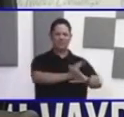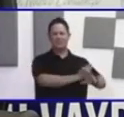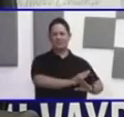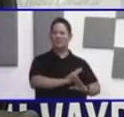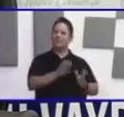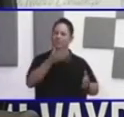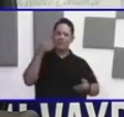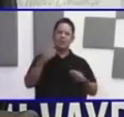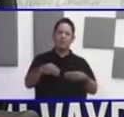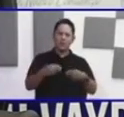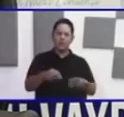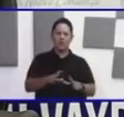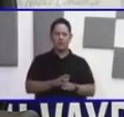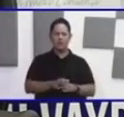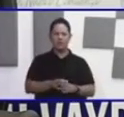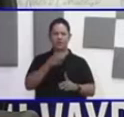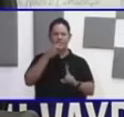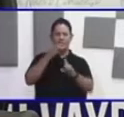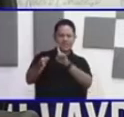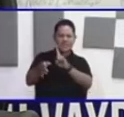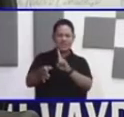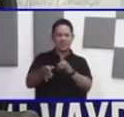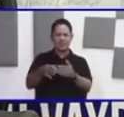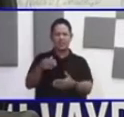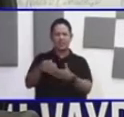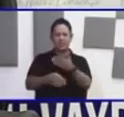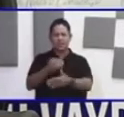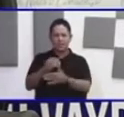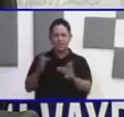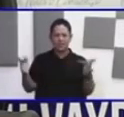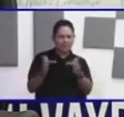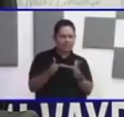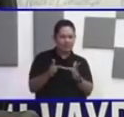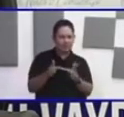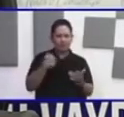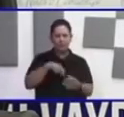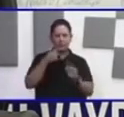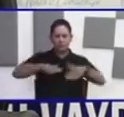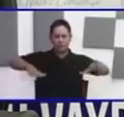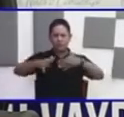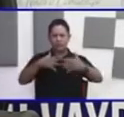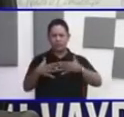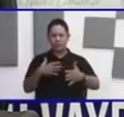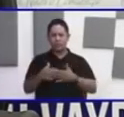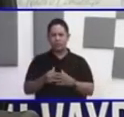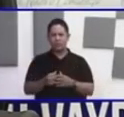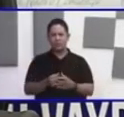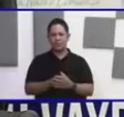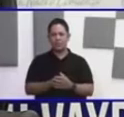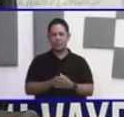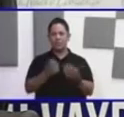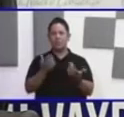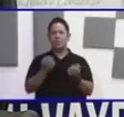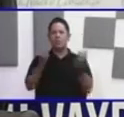metálicas. La estructura metálica es un material que no conjuga con nuestro medio. Es así como vemos cuántas